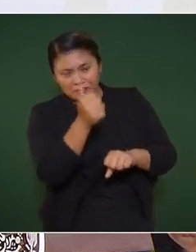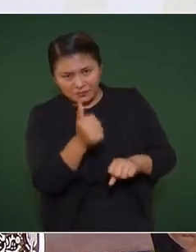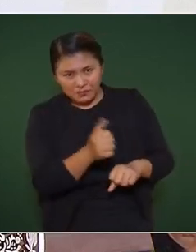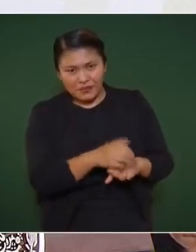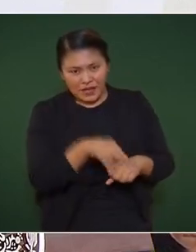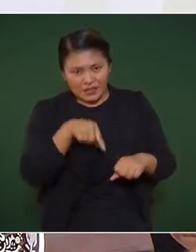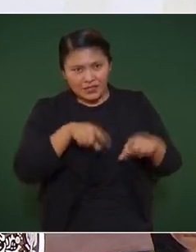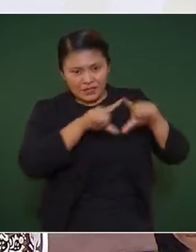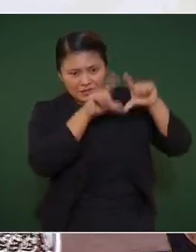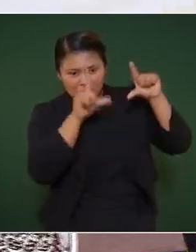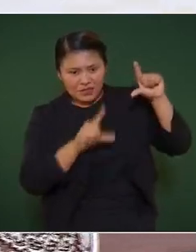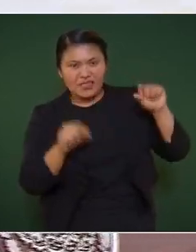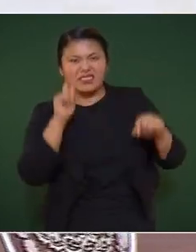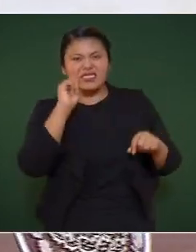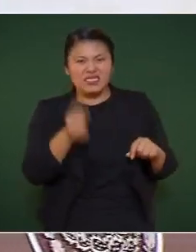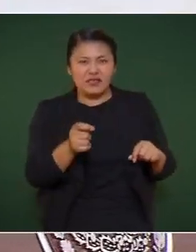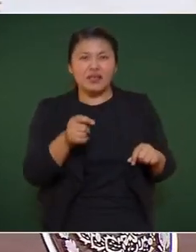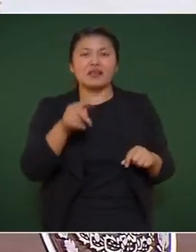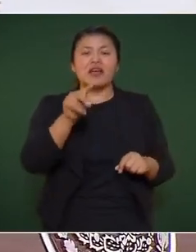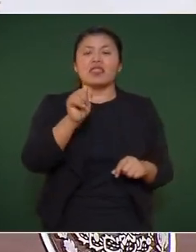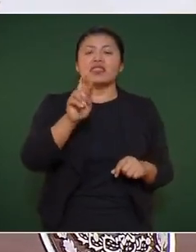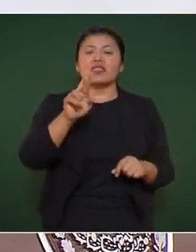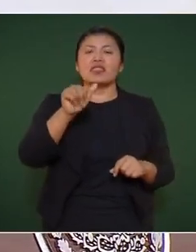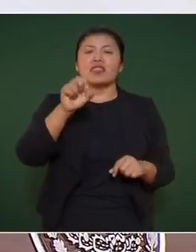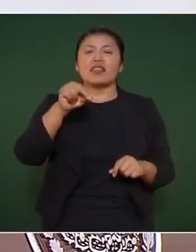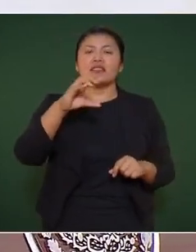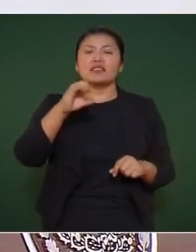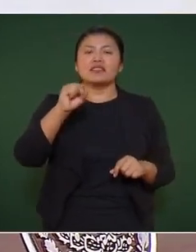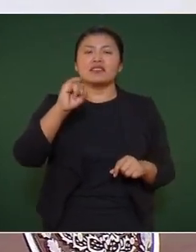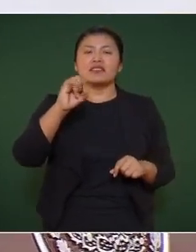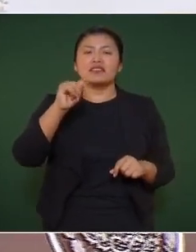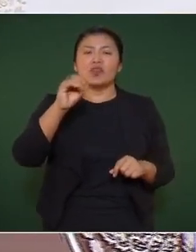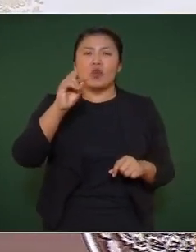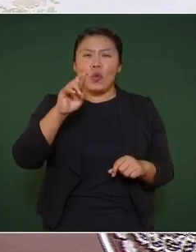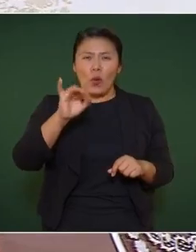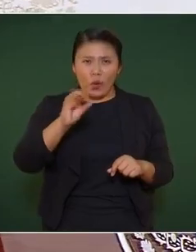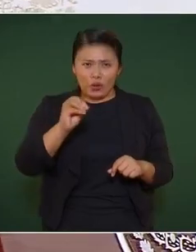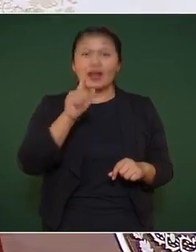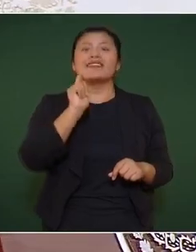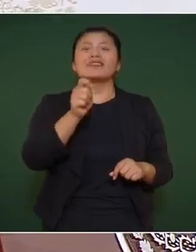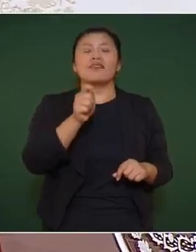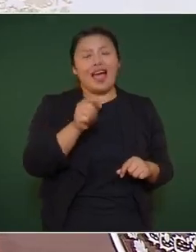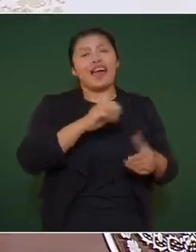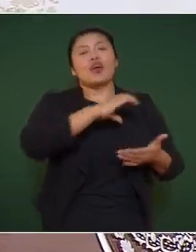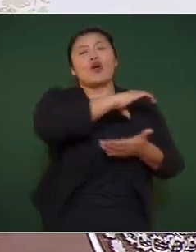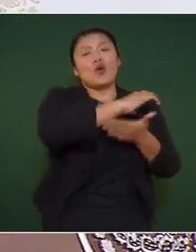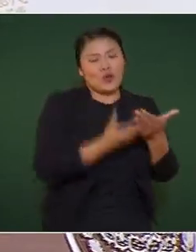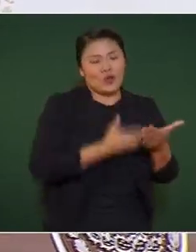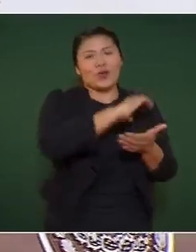no se entiende lo que es un trabajador transitorio y lo que es